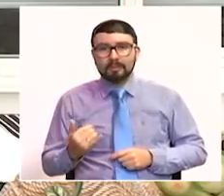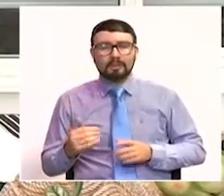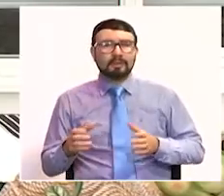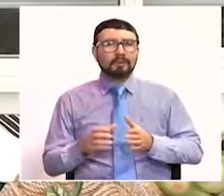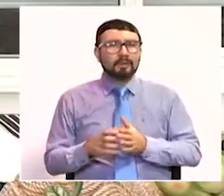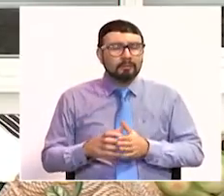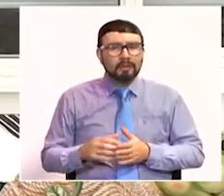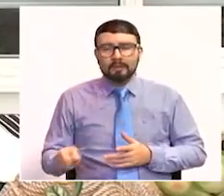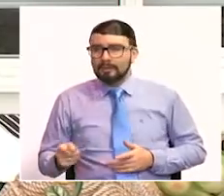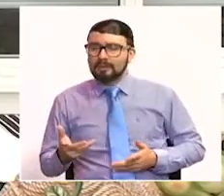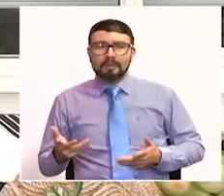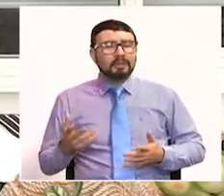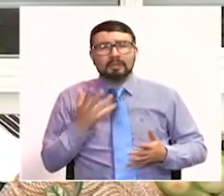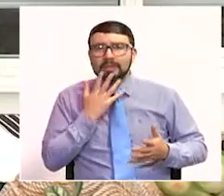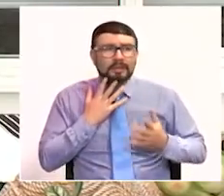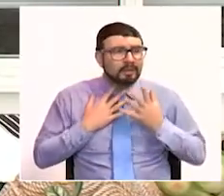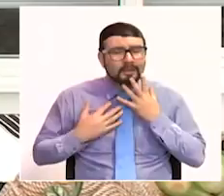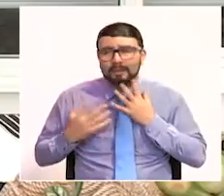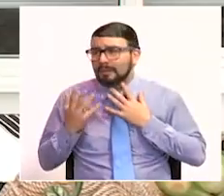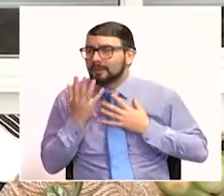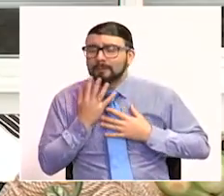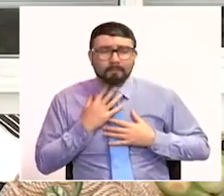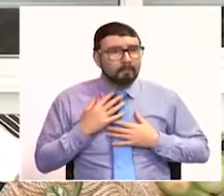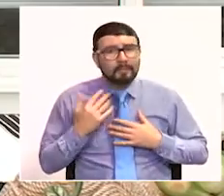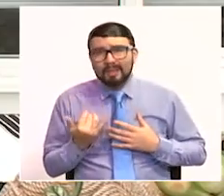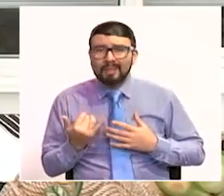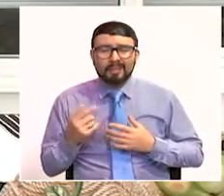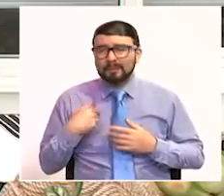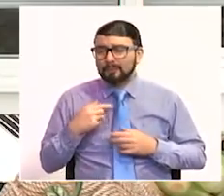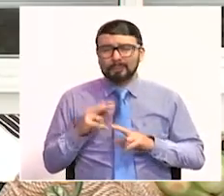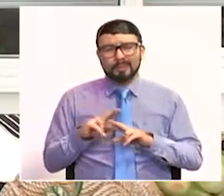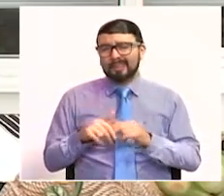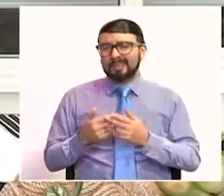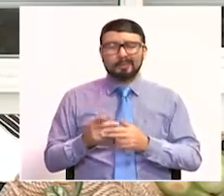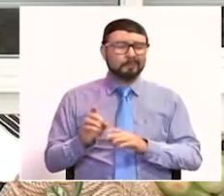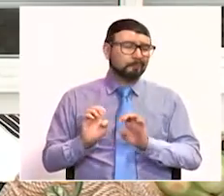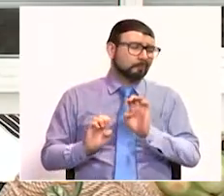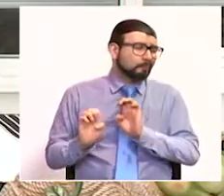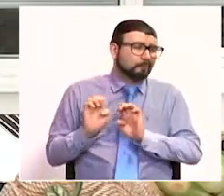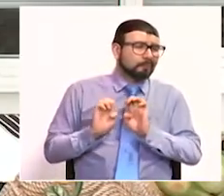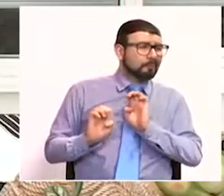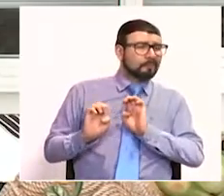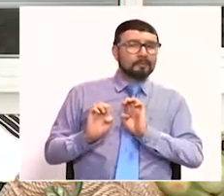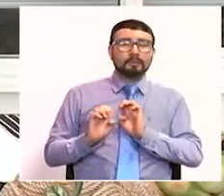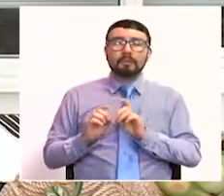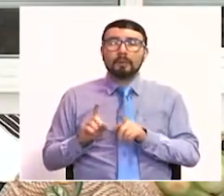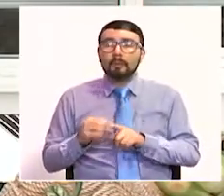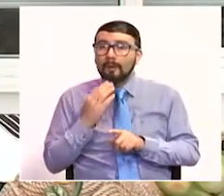emotivos, deseos sexuales disminuidos y